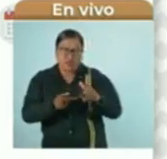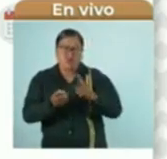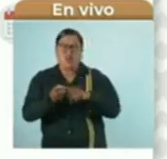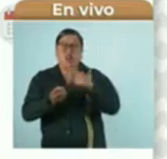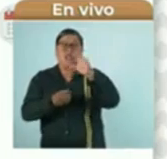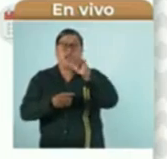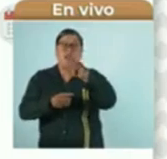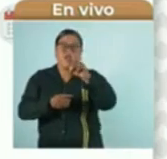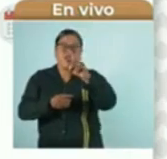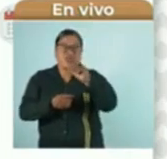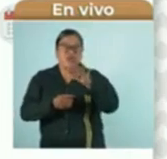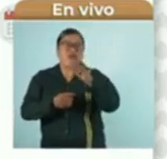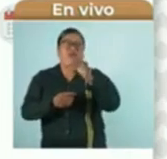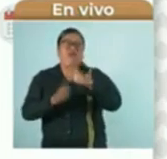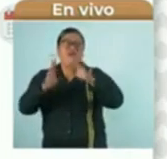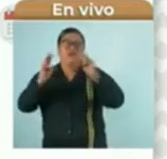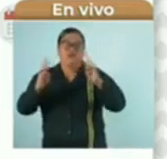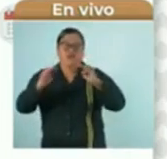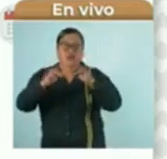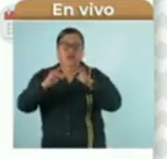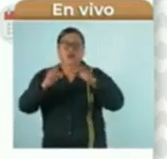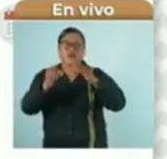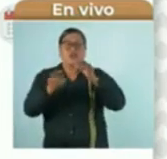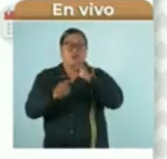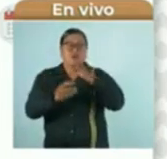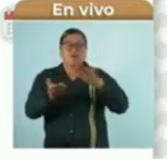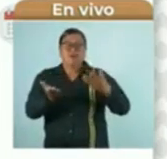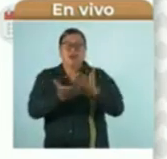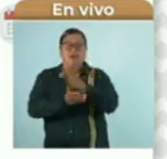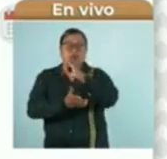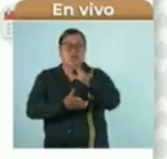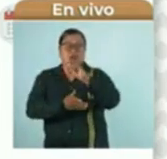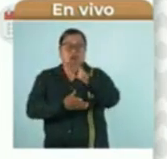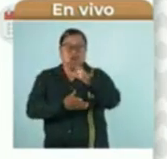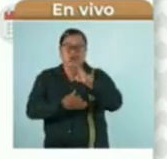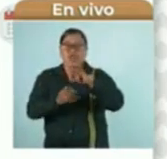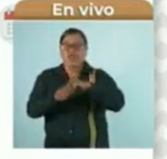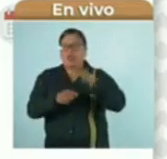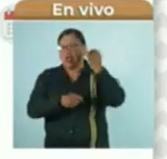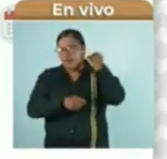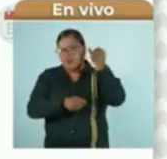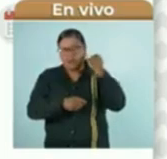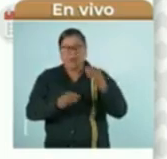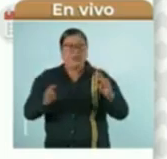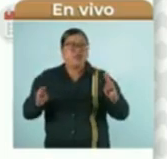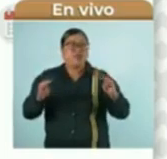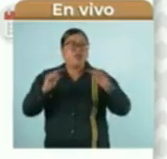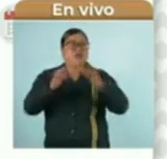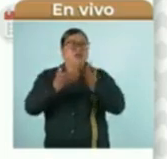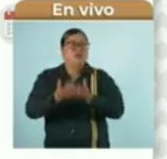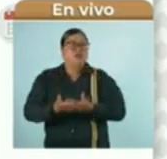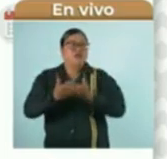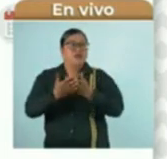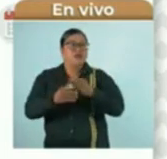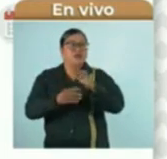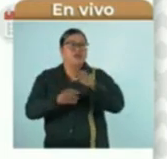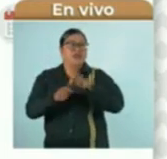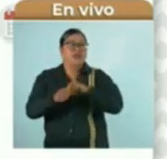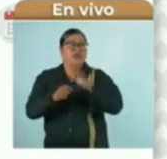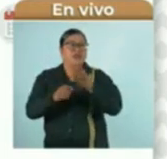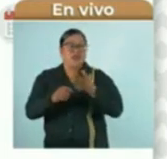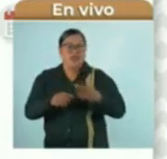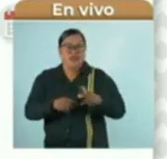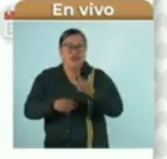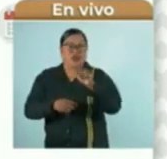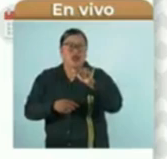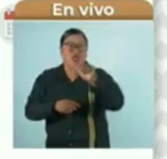Cañada Cerro de la esperanza y paso del jote en Jamiltepec Cerro de la esperanza y el margen del río